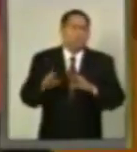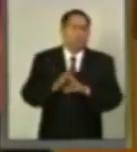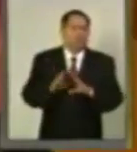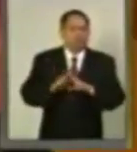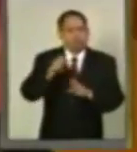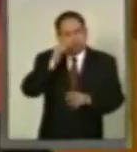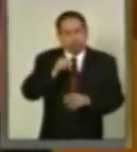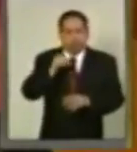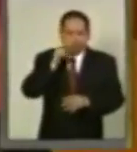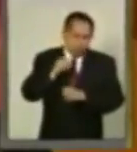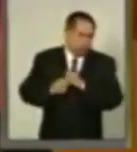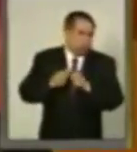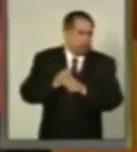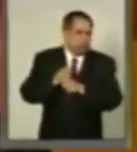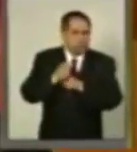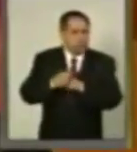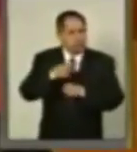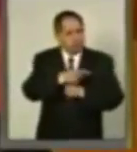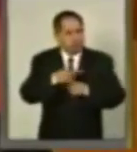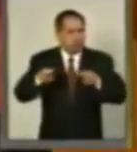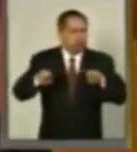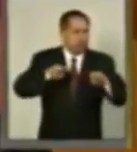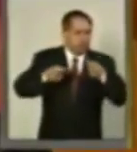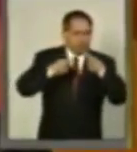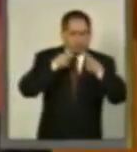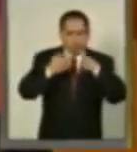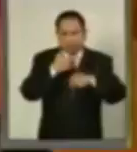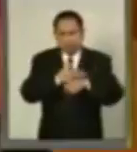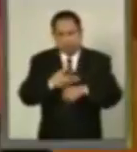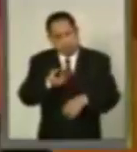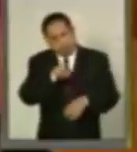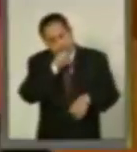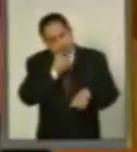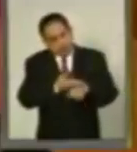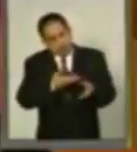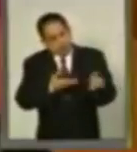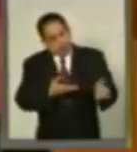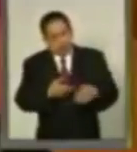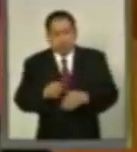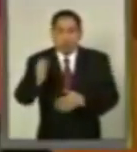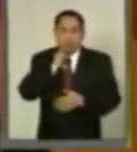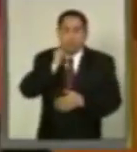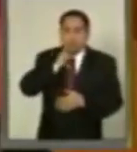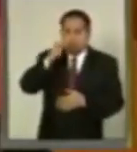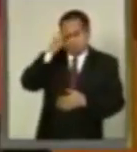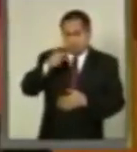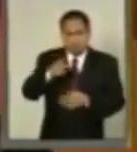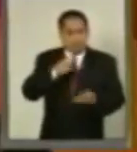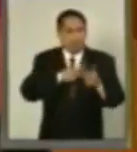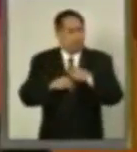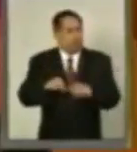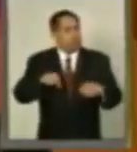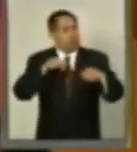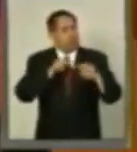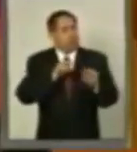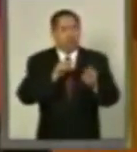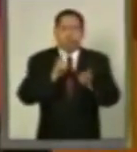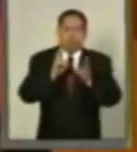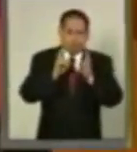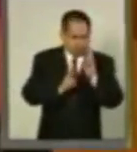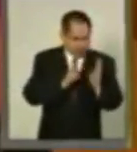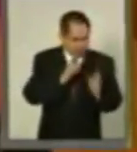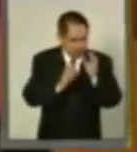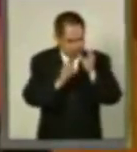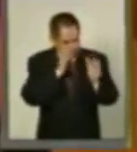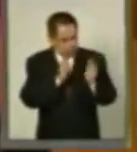siempre ha sucedido durante su gestión, secretario, en el Senado de la República, estamos dispuestos a dialogar con